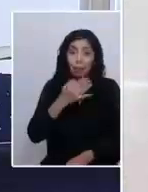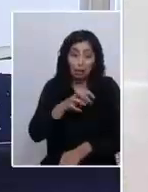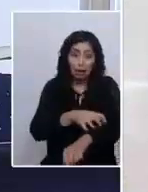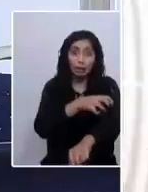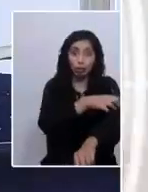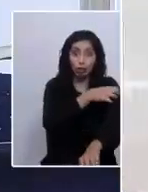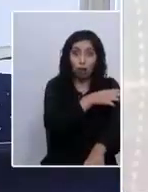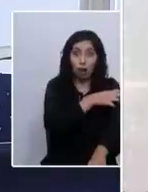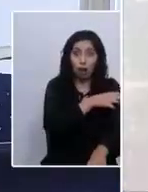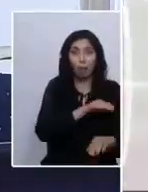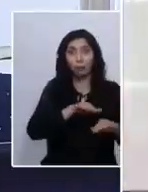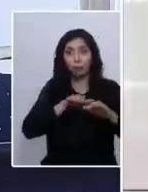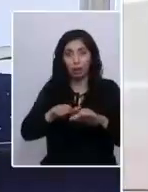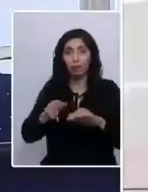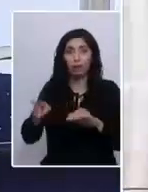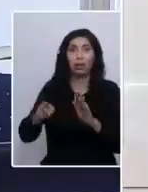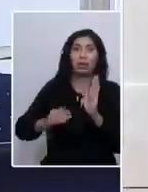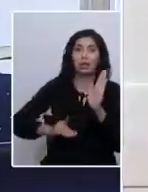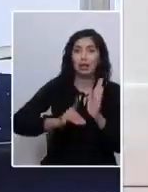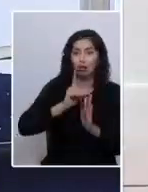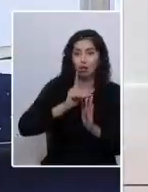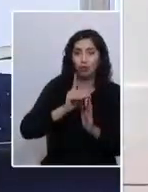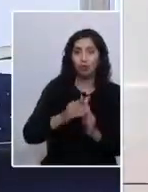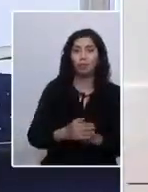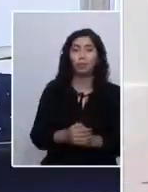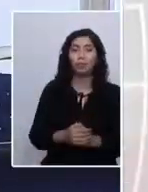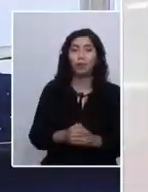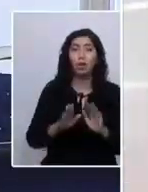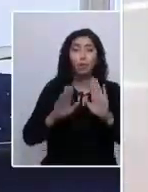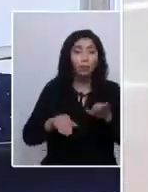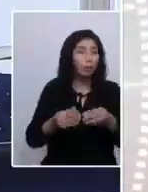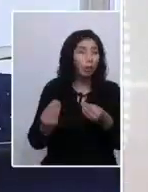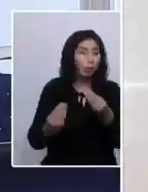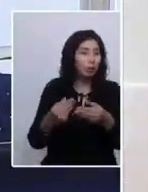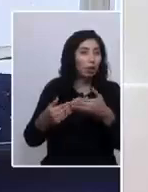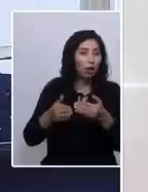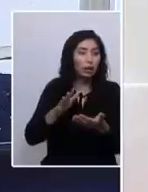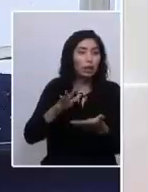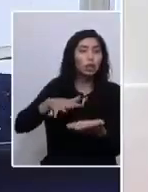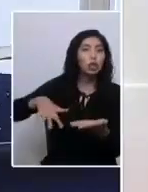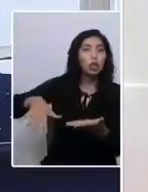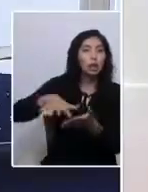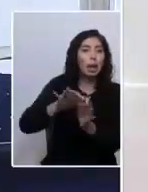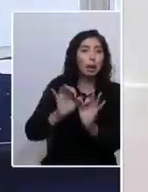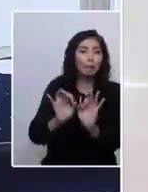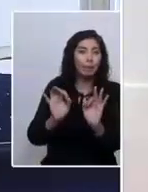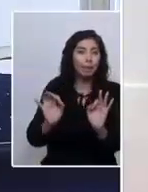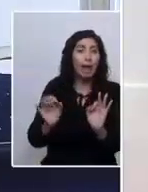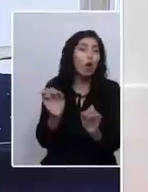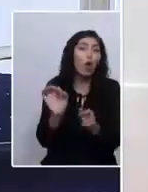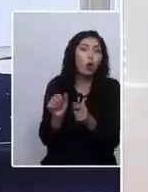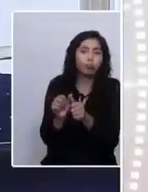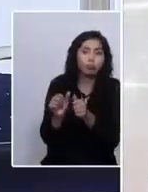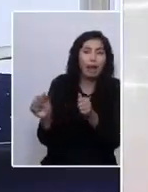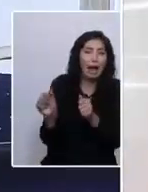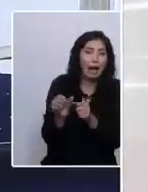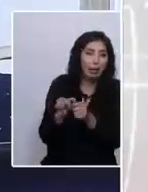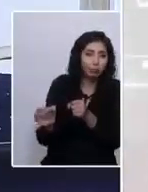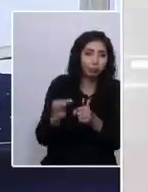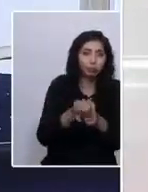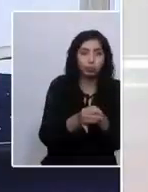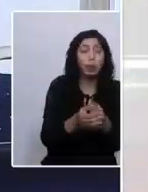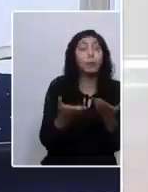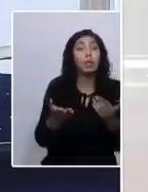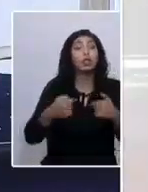que su posición podría no ser considerada siempre y finalmente ir aprobando cada uno de los artículos. Dicen que se sienten excluidos, que se sienten